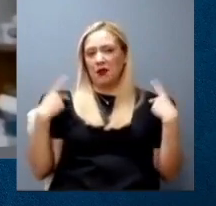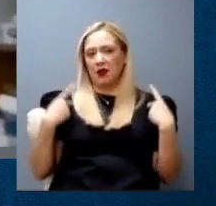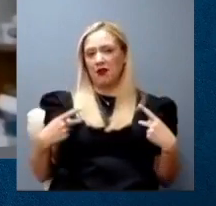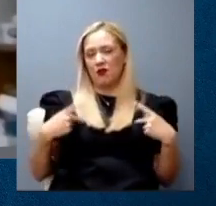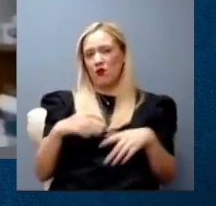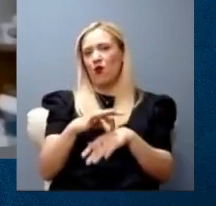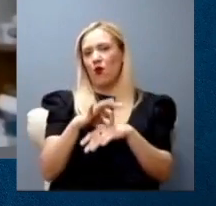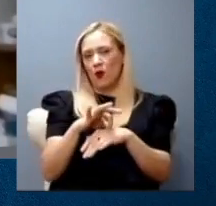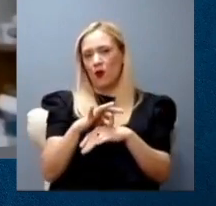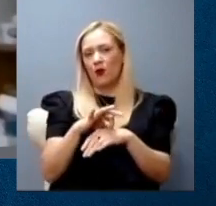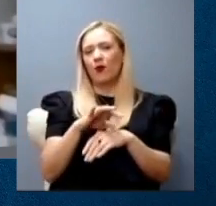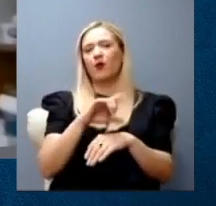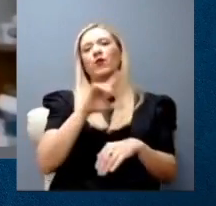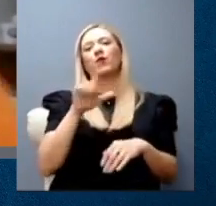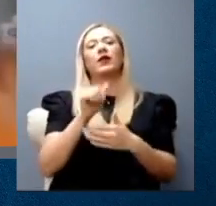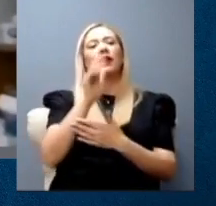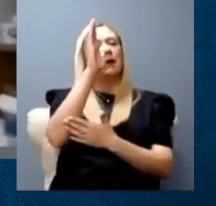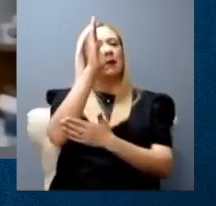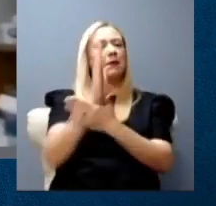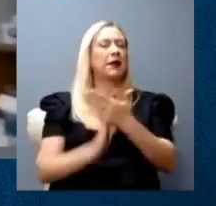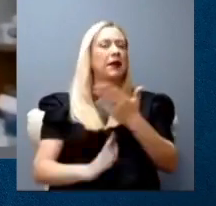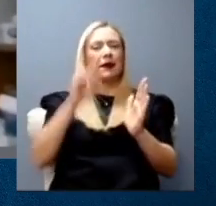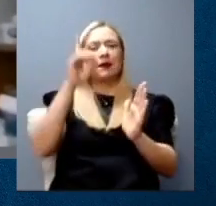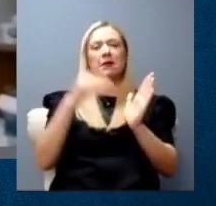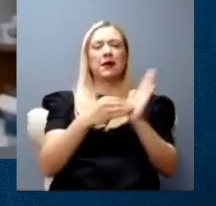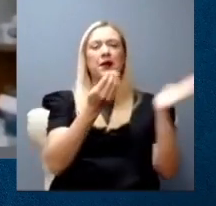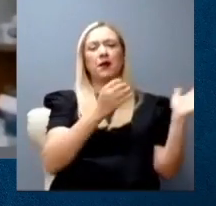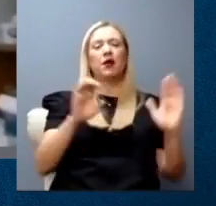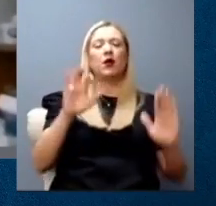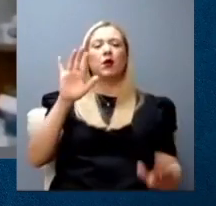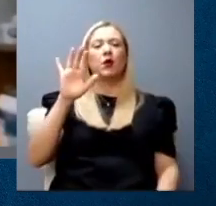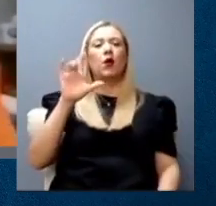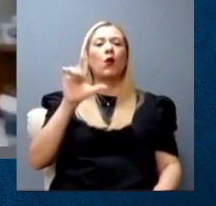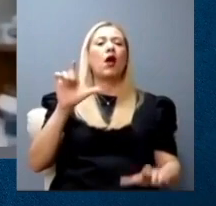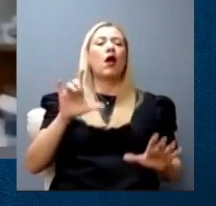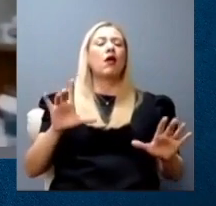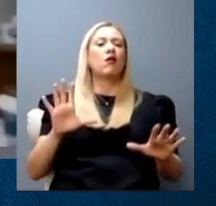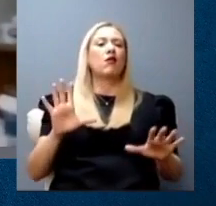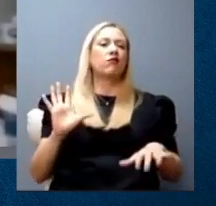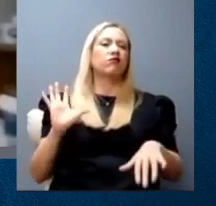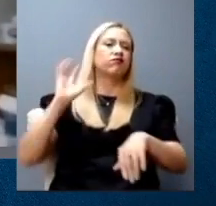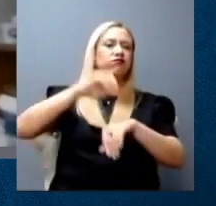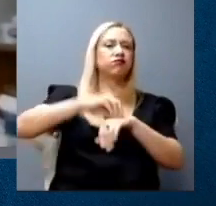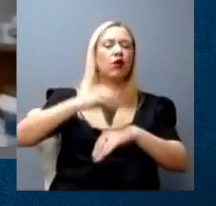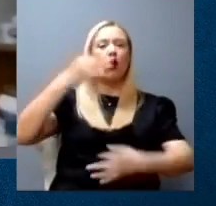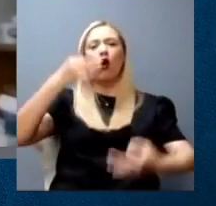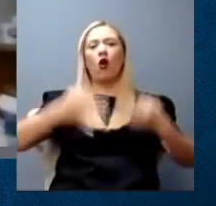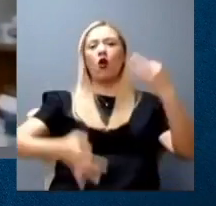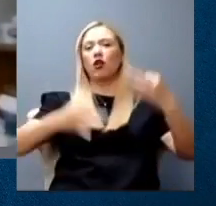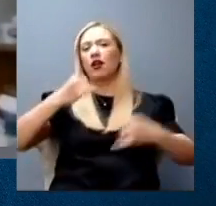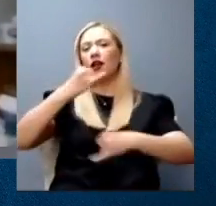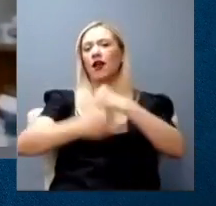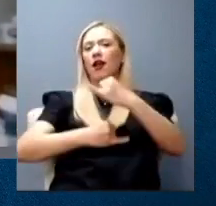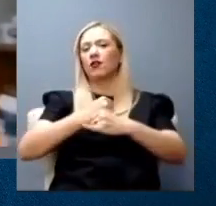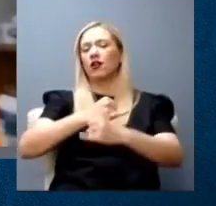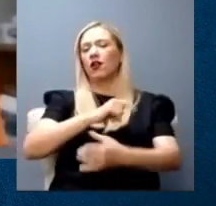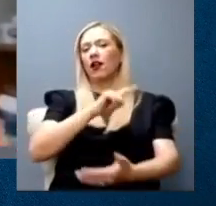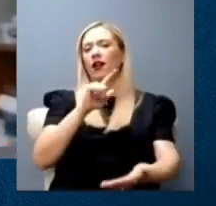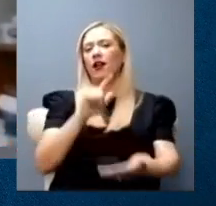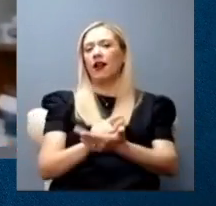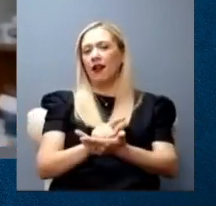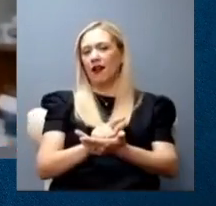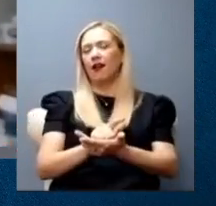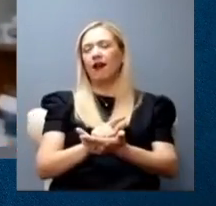siglo XX, con la creación de la Corte Internacional de Justicia y desde su primera opinión consultiva, vamos a